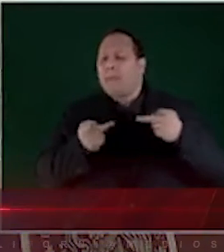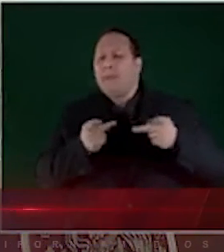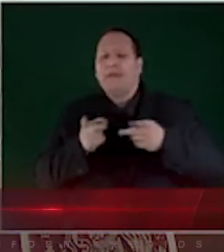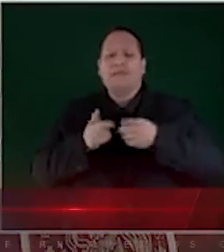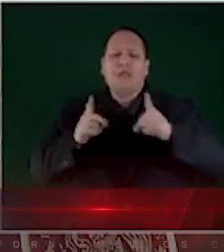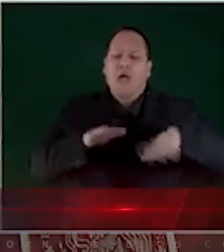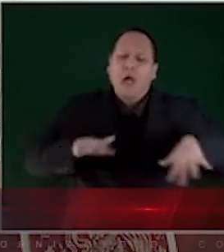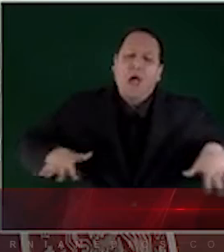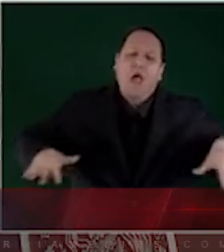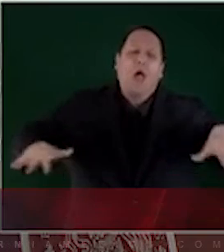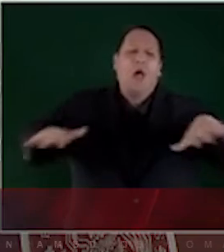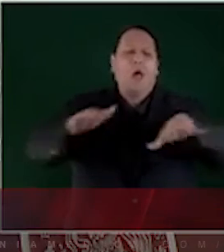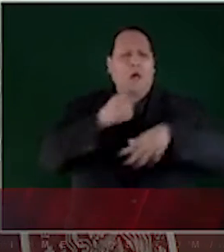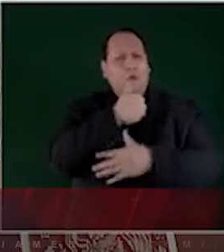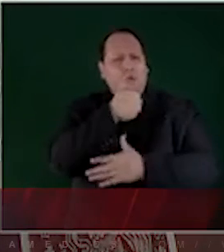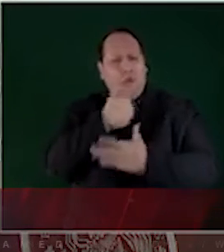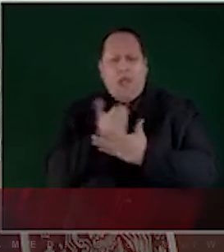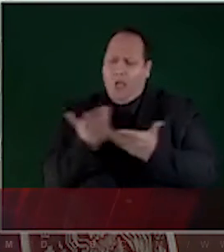Urbano